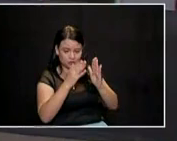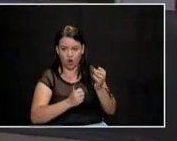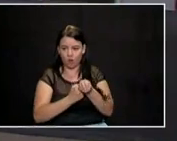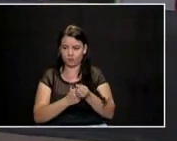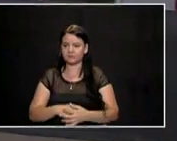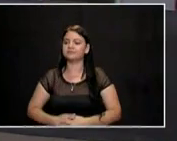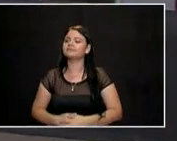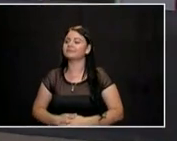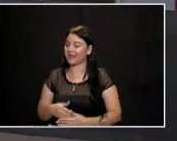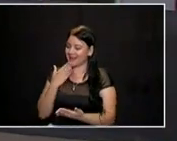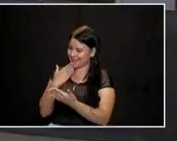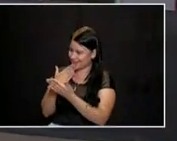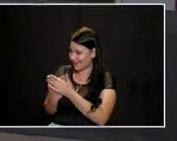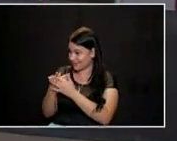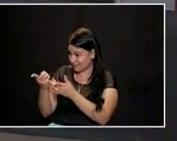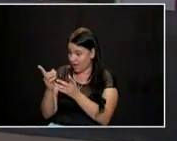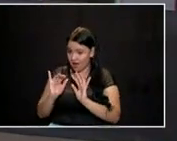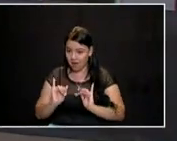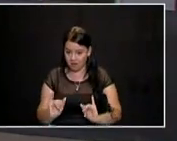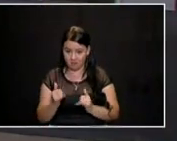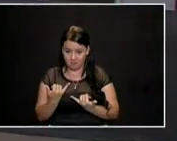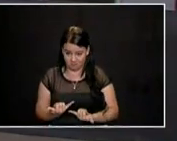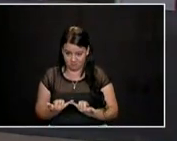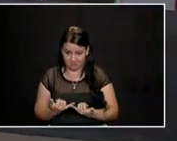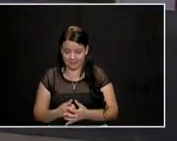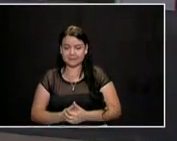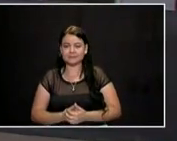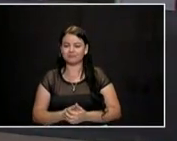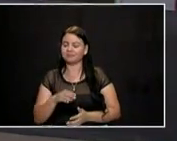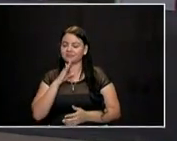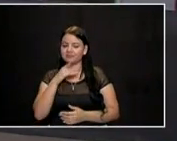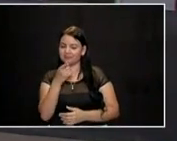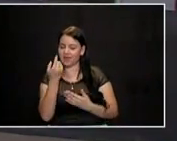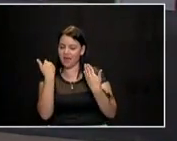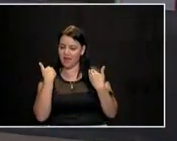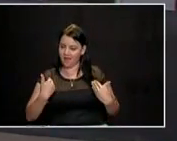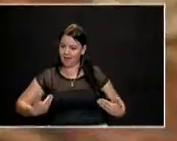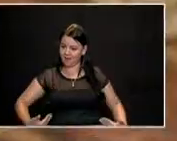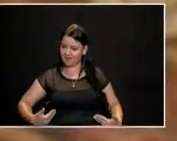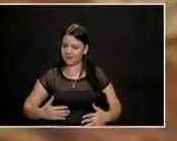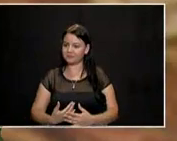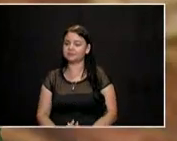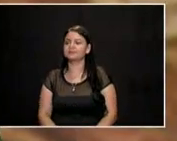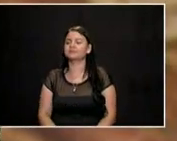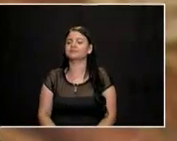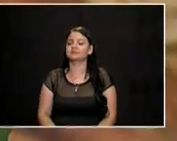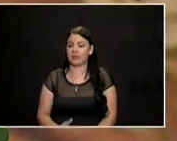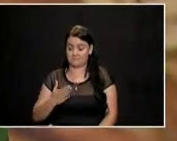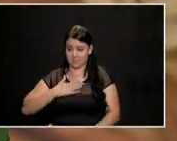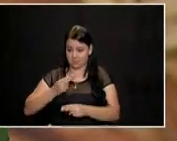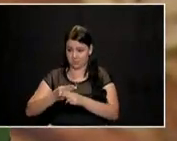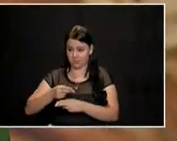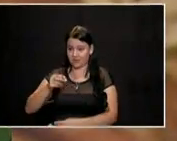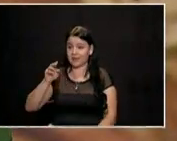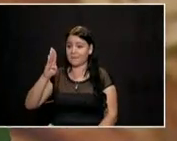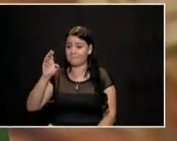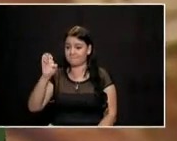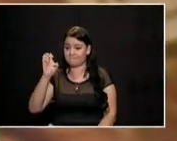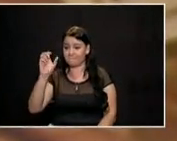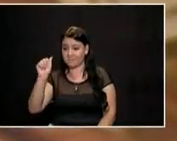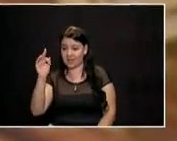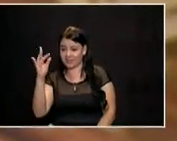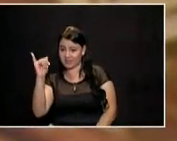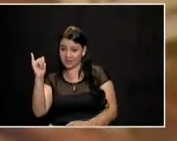Vélez, muchísimas gracias, y cierran esta ronda Beatriz Elena Rabe de Alianza Verde. Bueno, mi nombre es Beatriz Rabe, soy